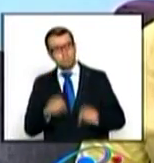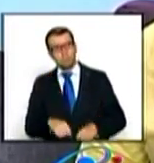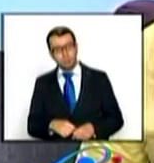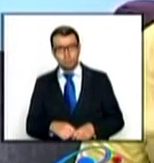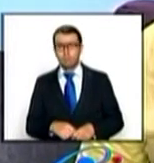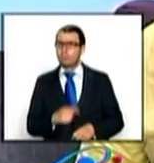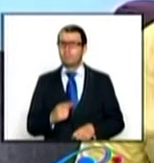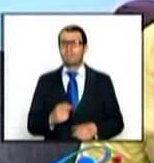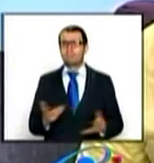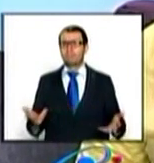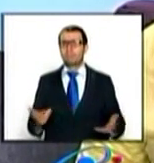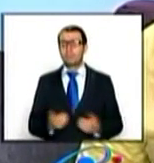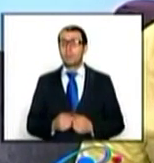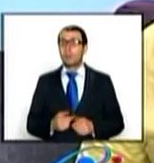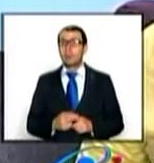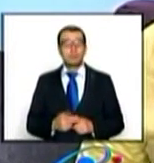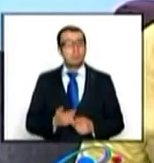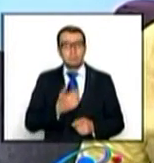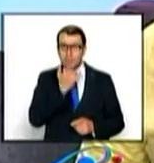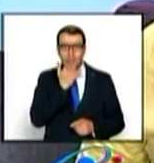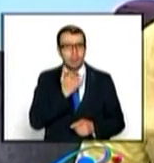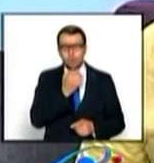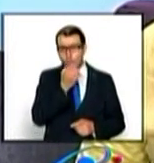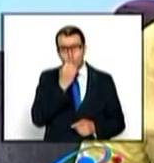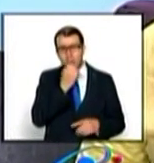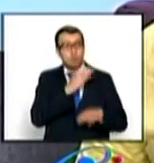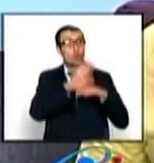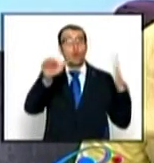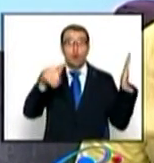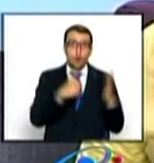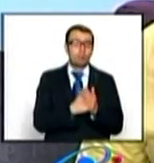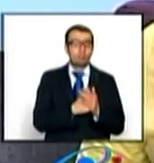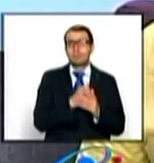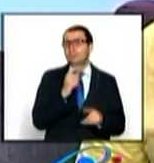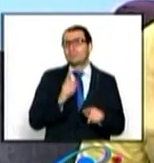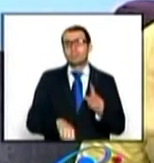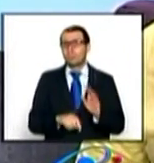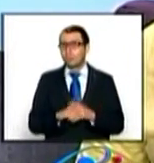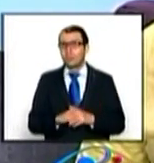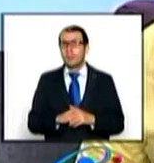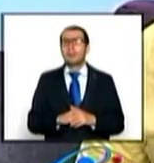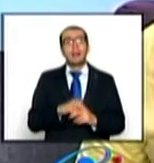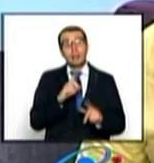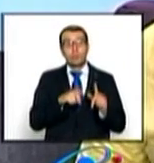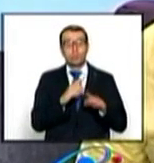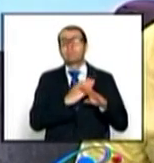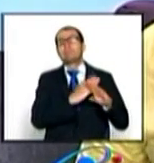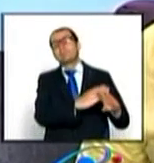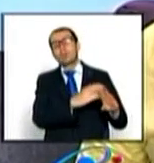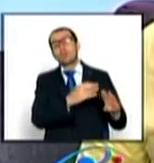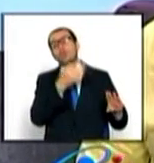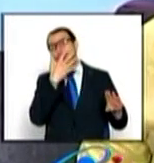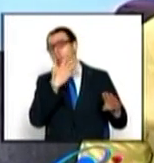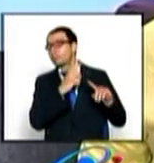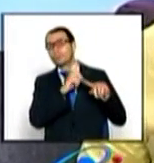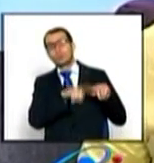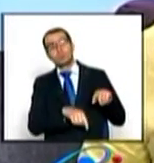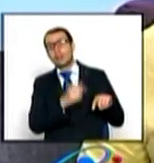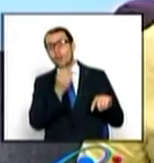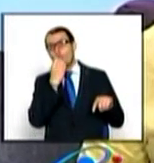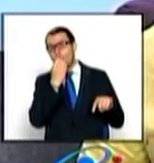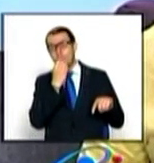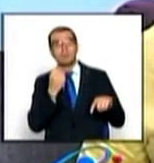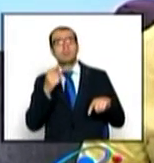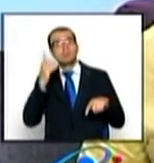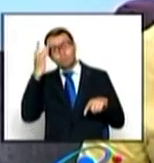Y adicionalmente no le dan el sustituto. Entonces lo que nosotros queremos es que la gente entienda el proceso preventivo. Y sucede